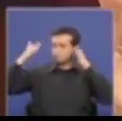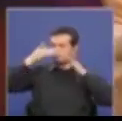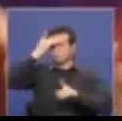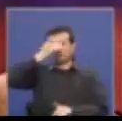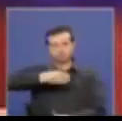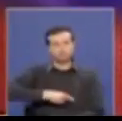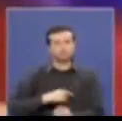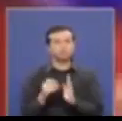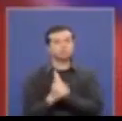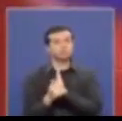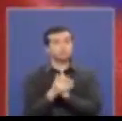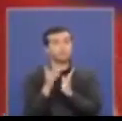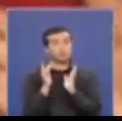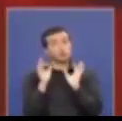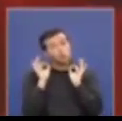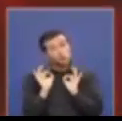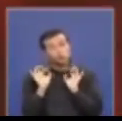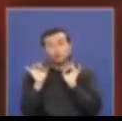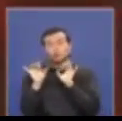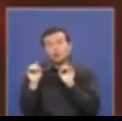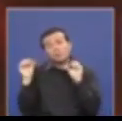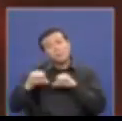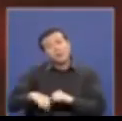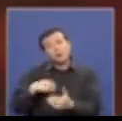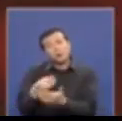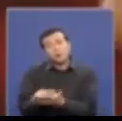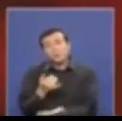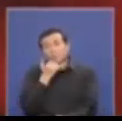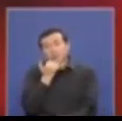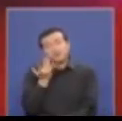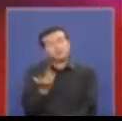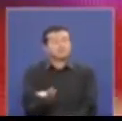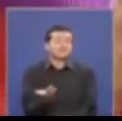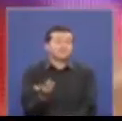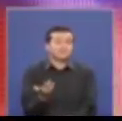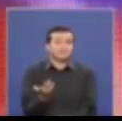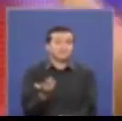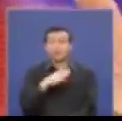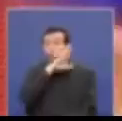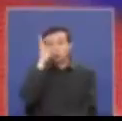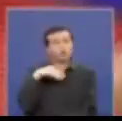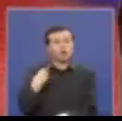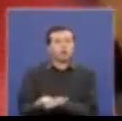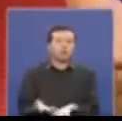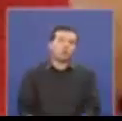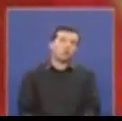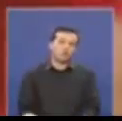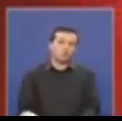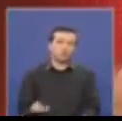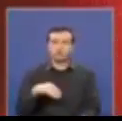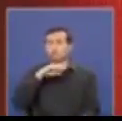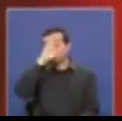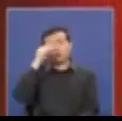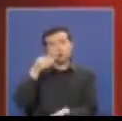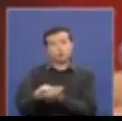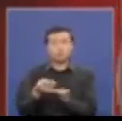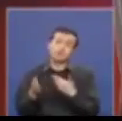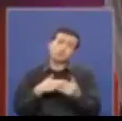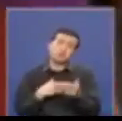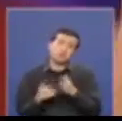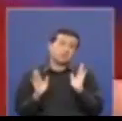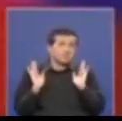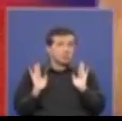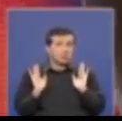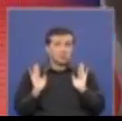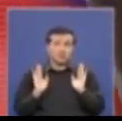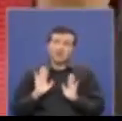correctas, pero se puede tener mala suerte. Si no se compra helicóptero, nunca va a salir uno malo. Pero si se compra, y muchos, pueden salir un helicóptero malo,